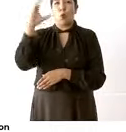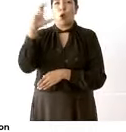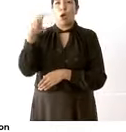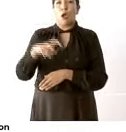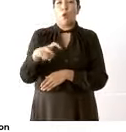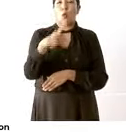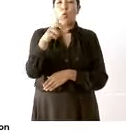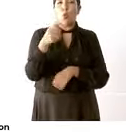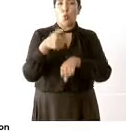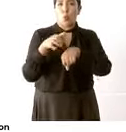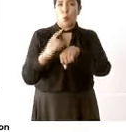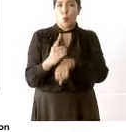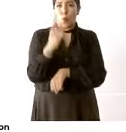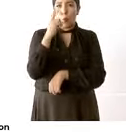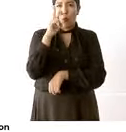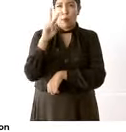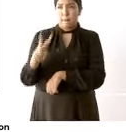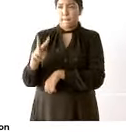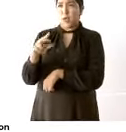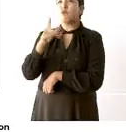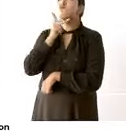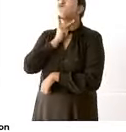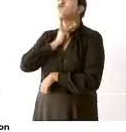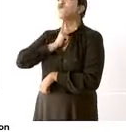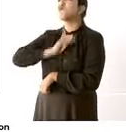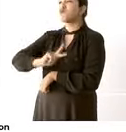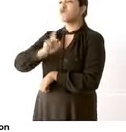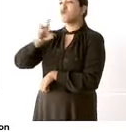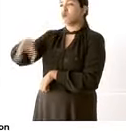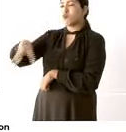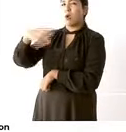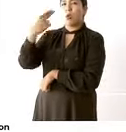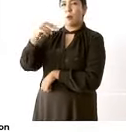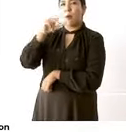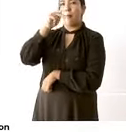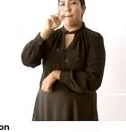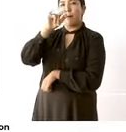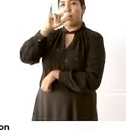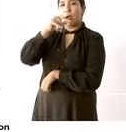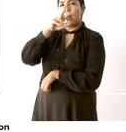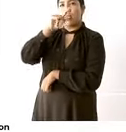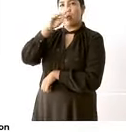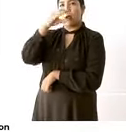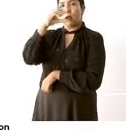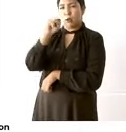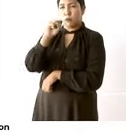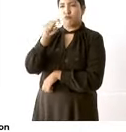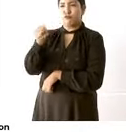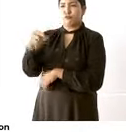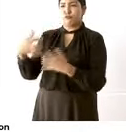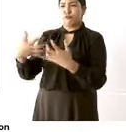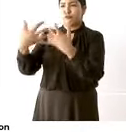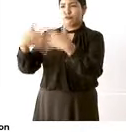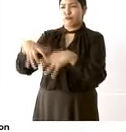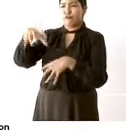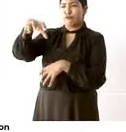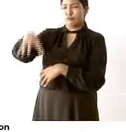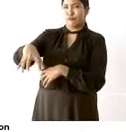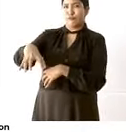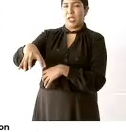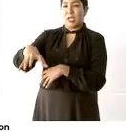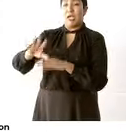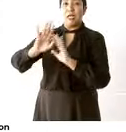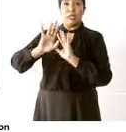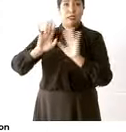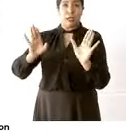está la refinería, aquí está el complejo de Pajaritos y aquí quedaría el parque. Aquí tenemos ya para su construcción lo que